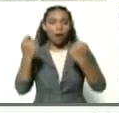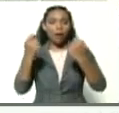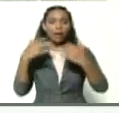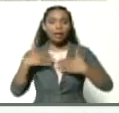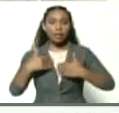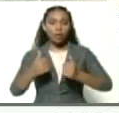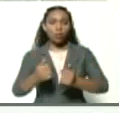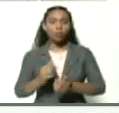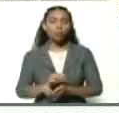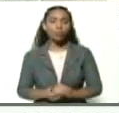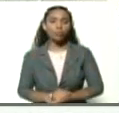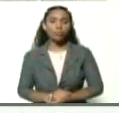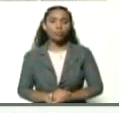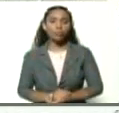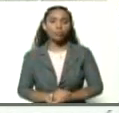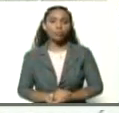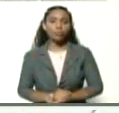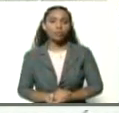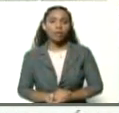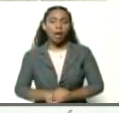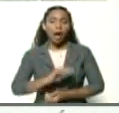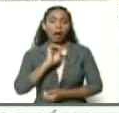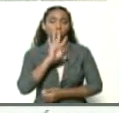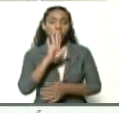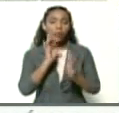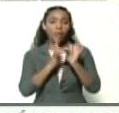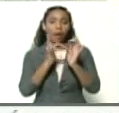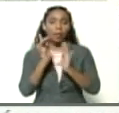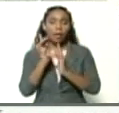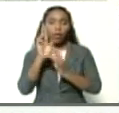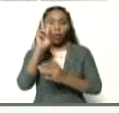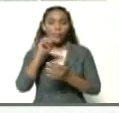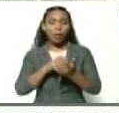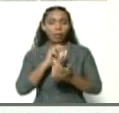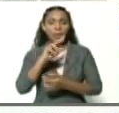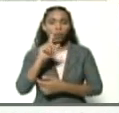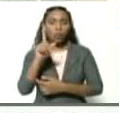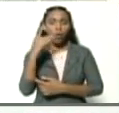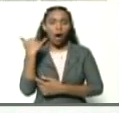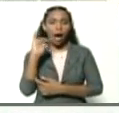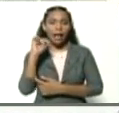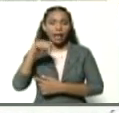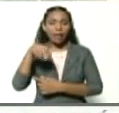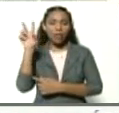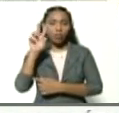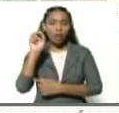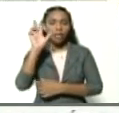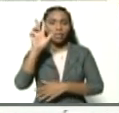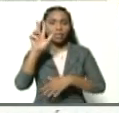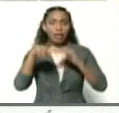Salud. Para el 4 de abril 2021 tenemos en Venezuela